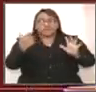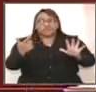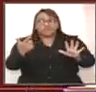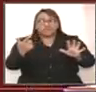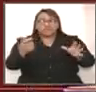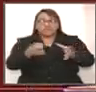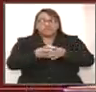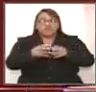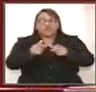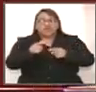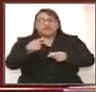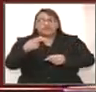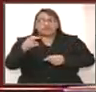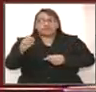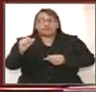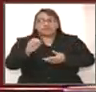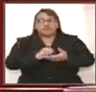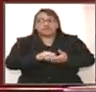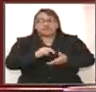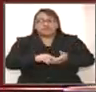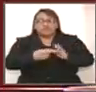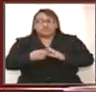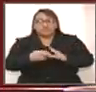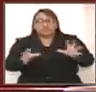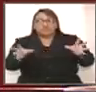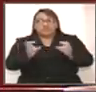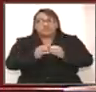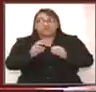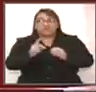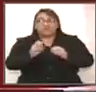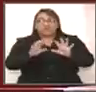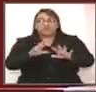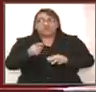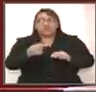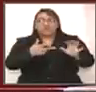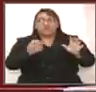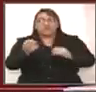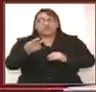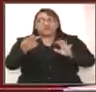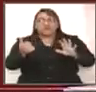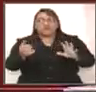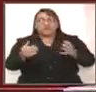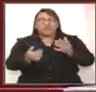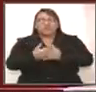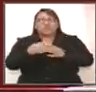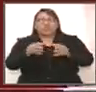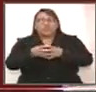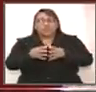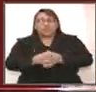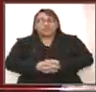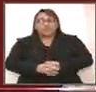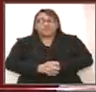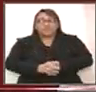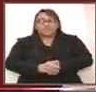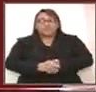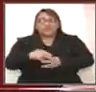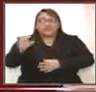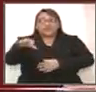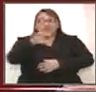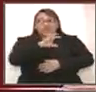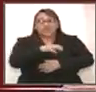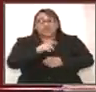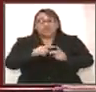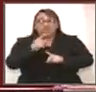1.927 unidades de albergue más, lo que equivale a un total de 10.826 nuevas unidades de albergue. Si a eso se